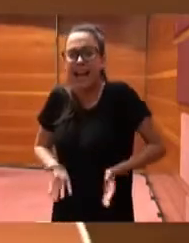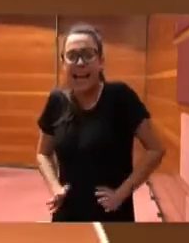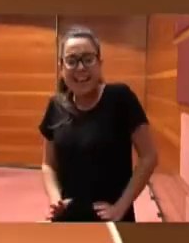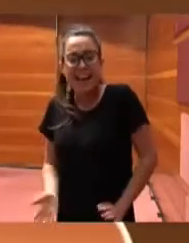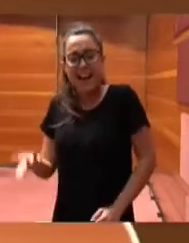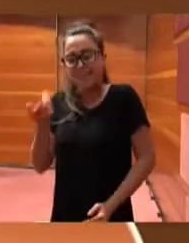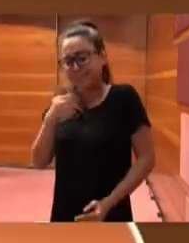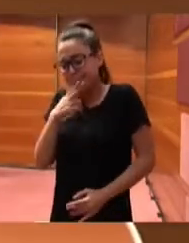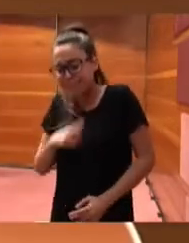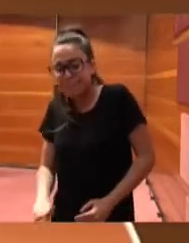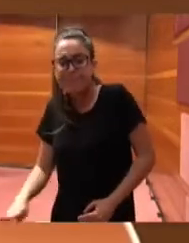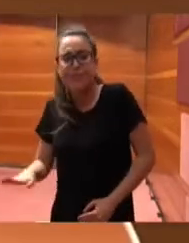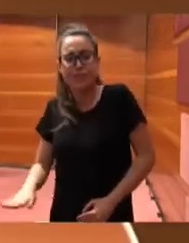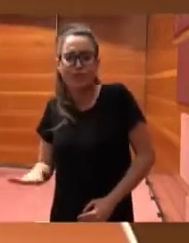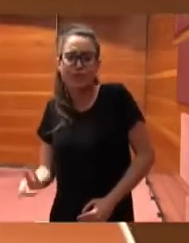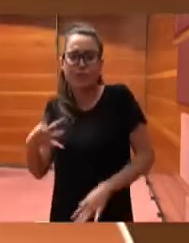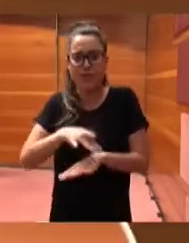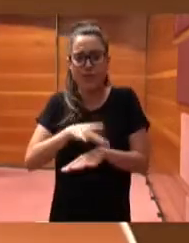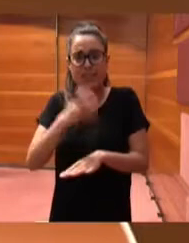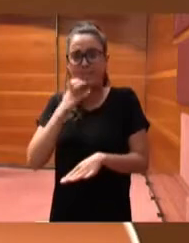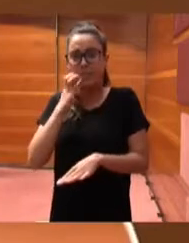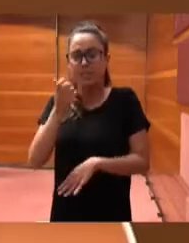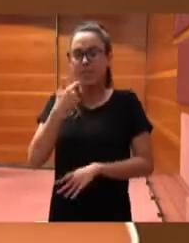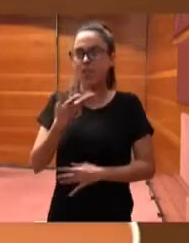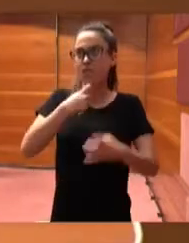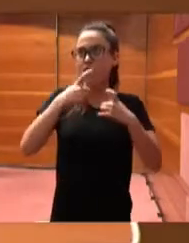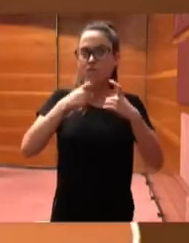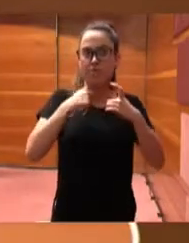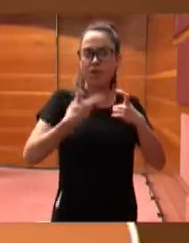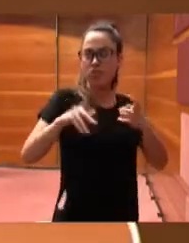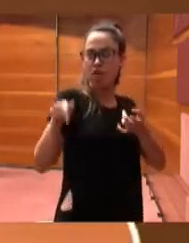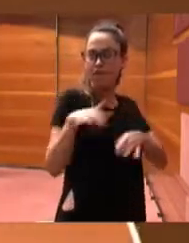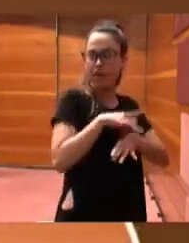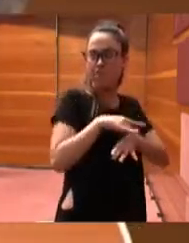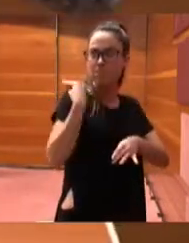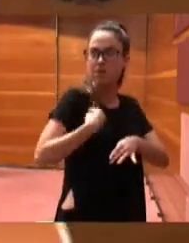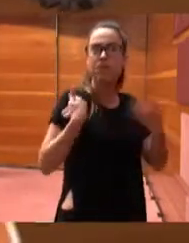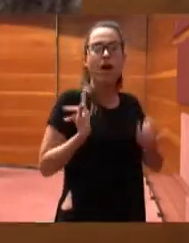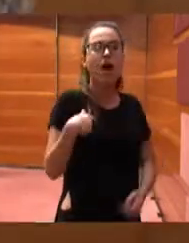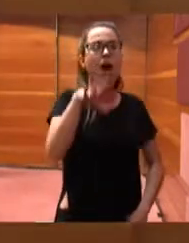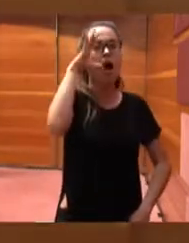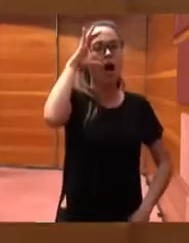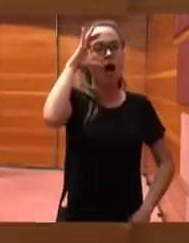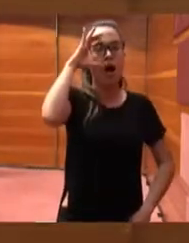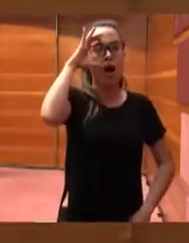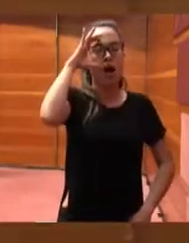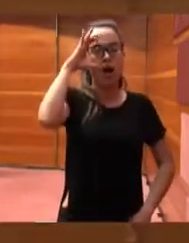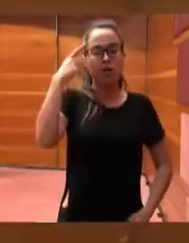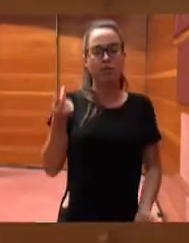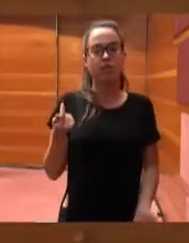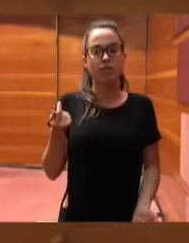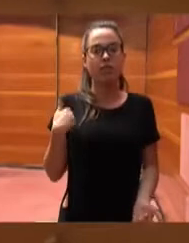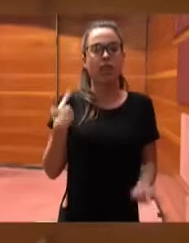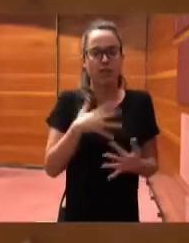tanto, cuando yo escucho informaciones sobre ese caso o algo relacionado, por supuesto que me activo. Por supuesto